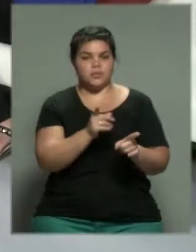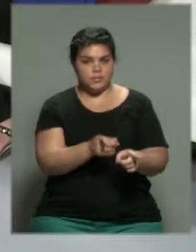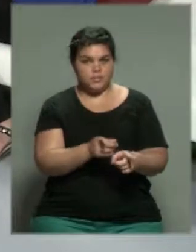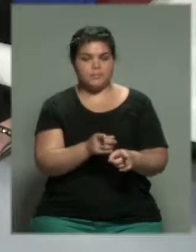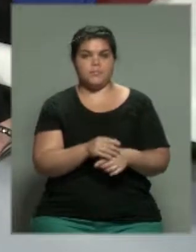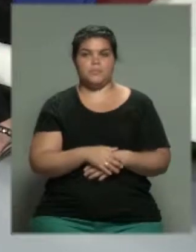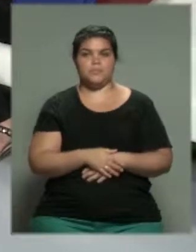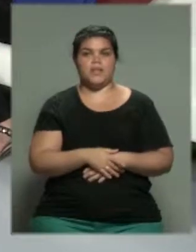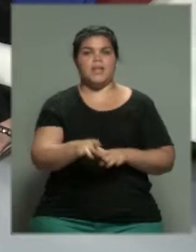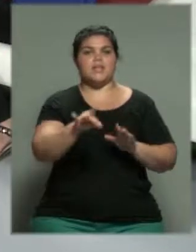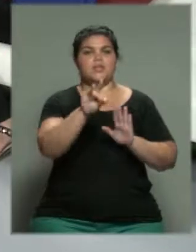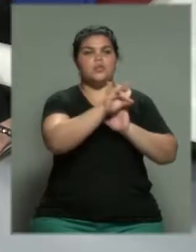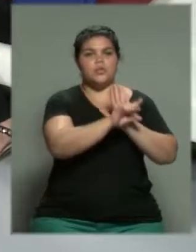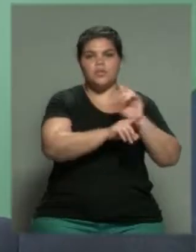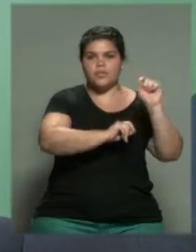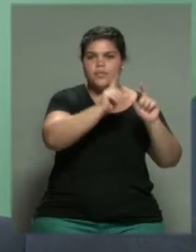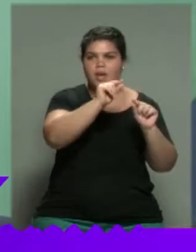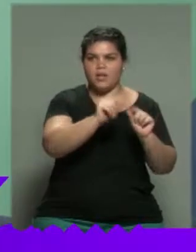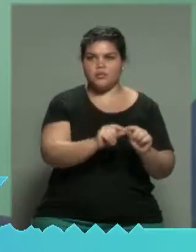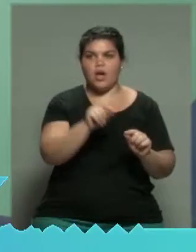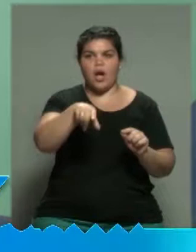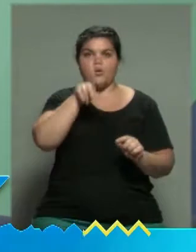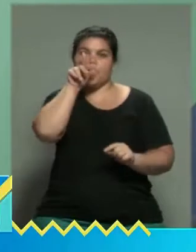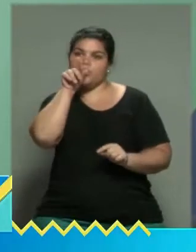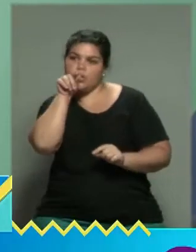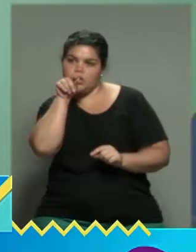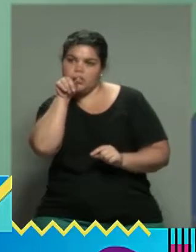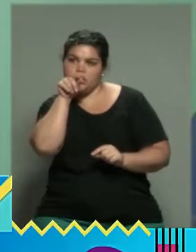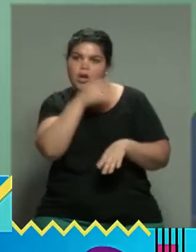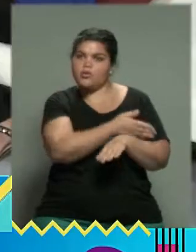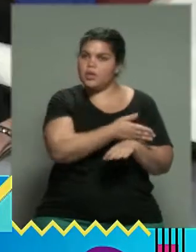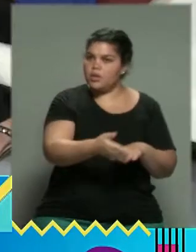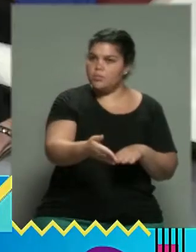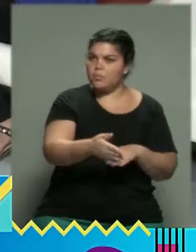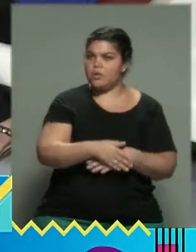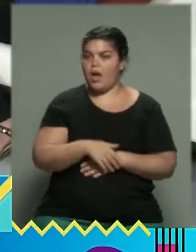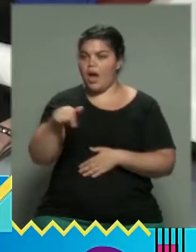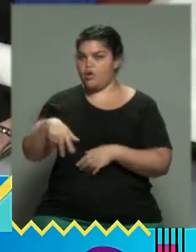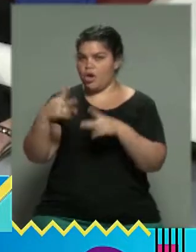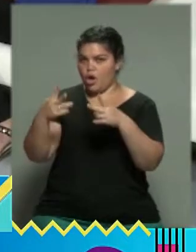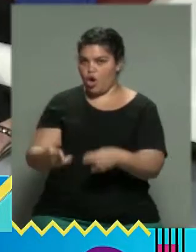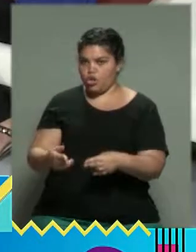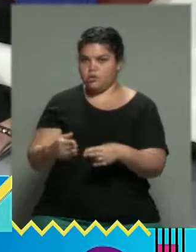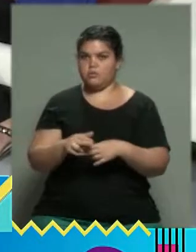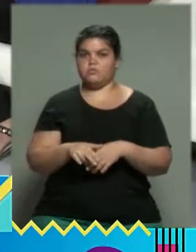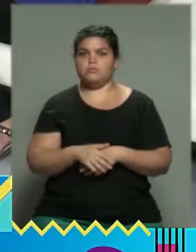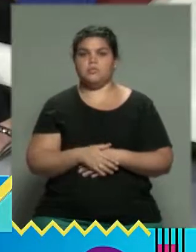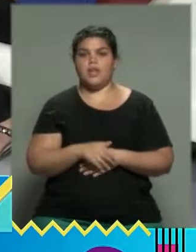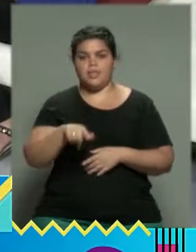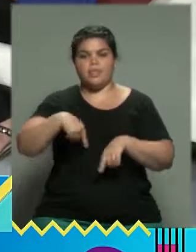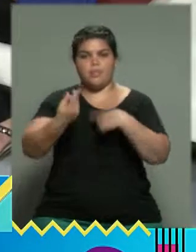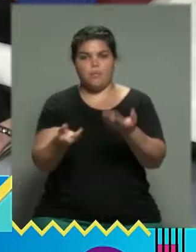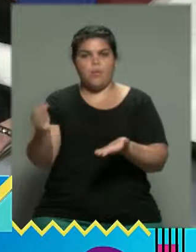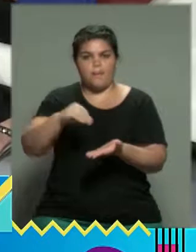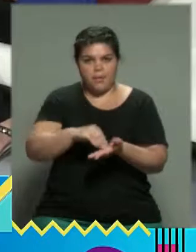cifras y las estadísticas. No sé si tenemos tweets, si vamos a ir a los tweets o no, seguimos. Ahora nos vamos a hacer un corte, pero perfecto. Seguramente vamos a retomar, porque también